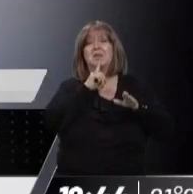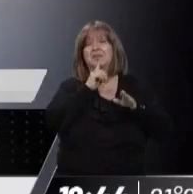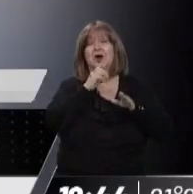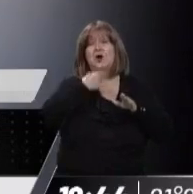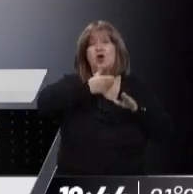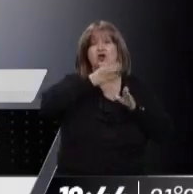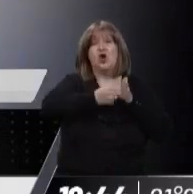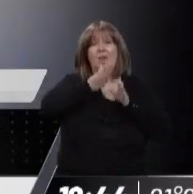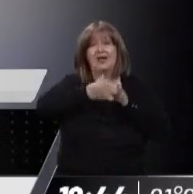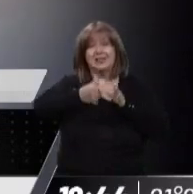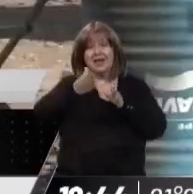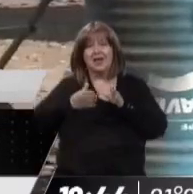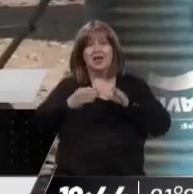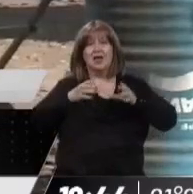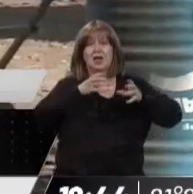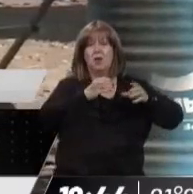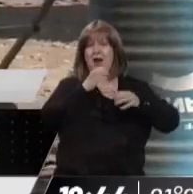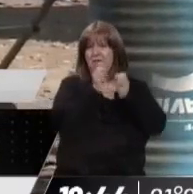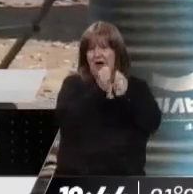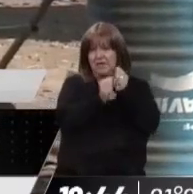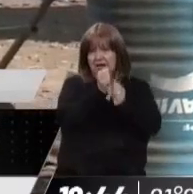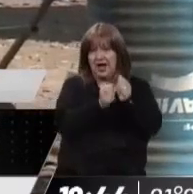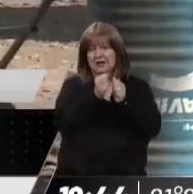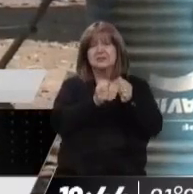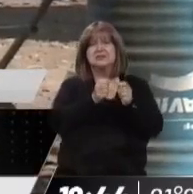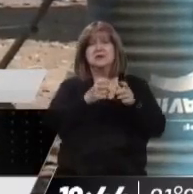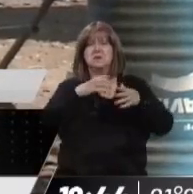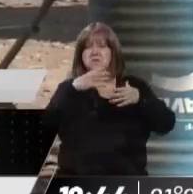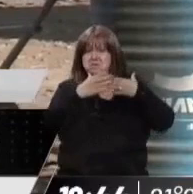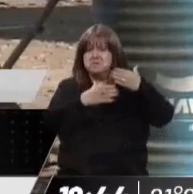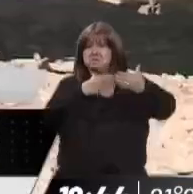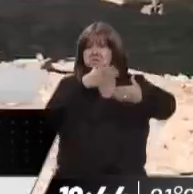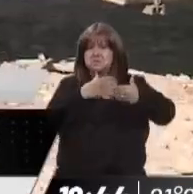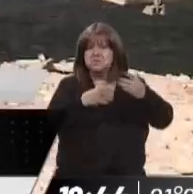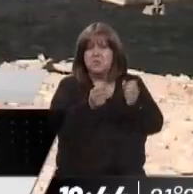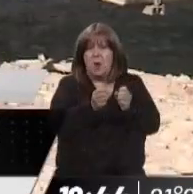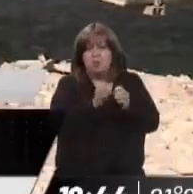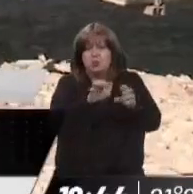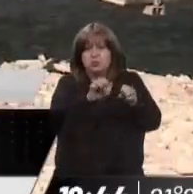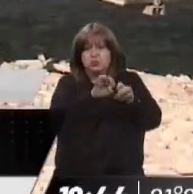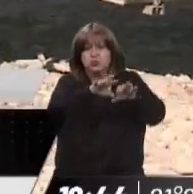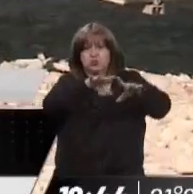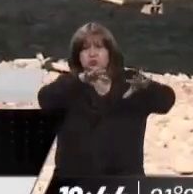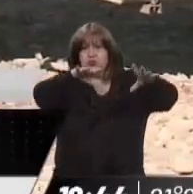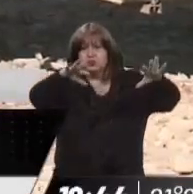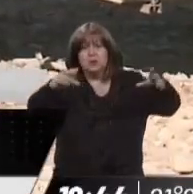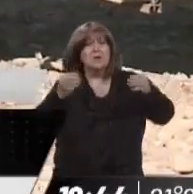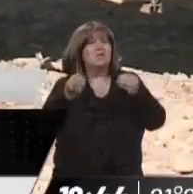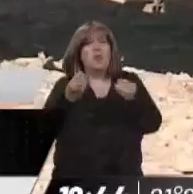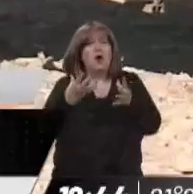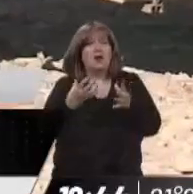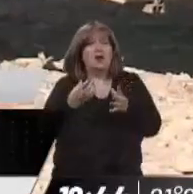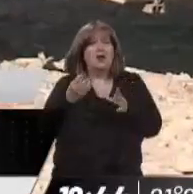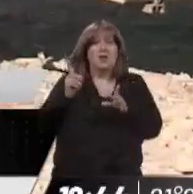como ustedes ven en imágenes, es importante esa nube, ¿no?, de combustión. El siniestro se originó, como